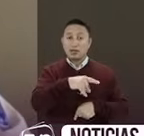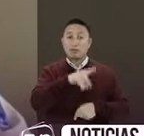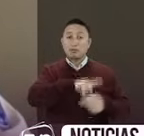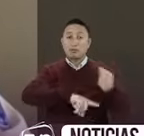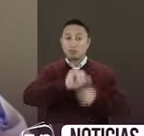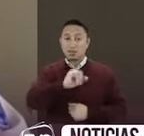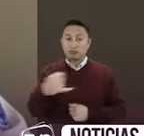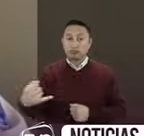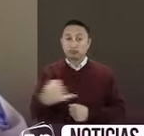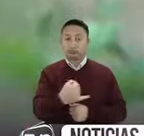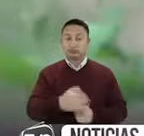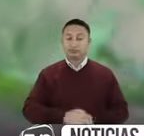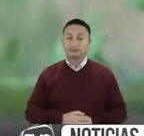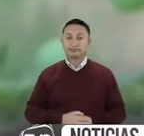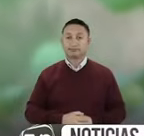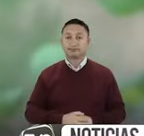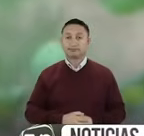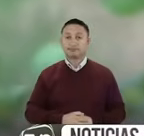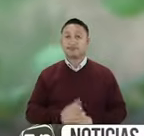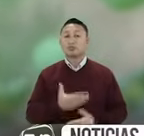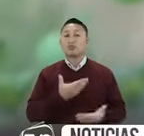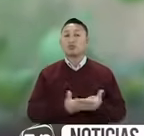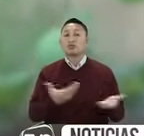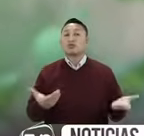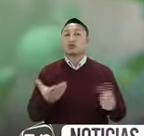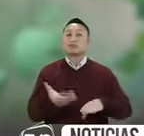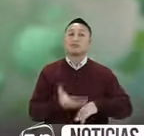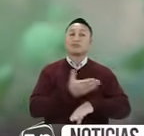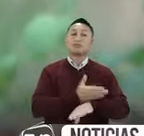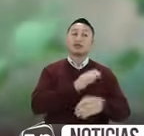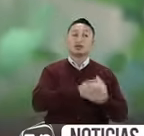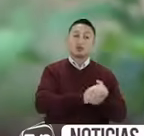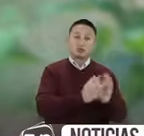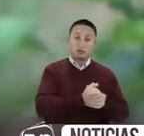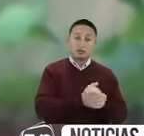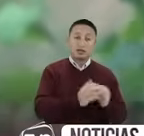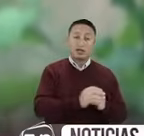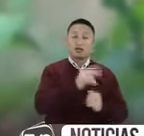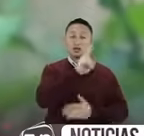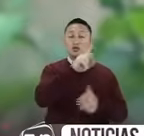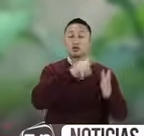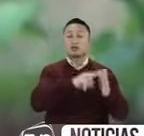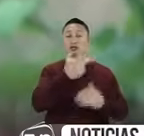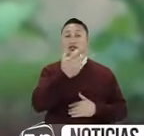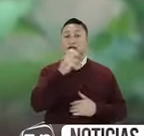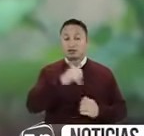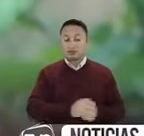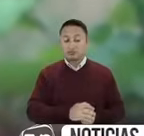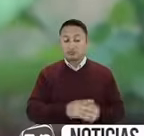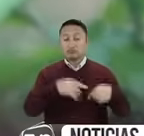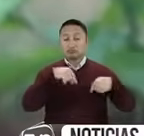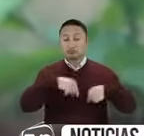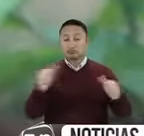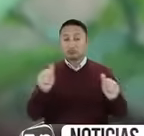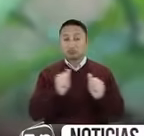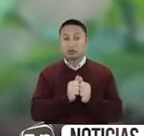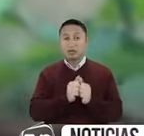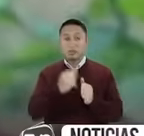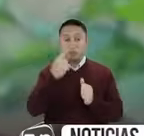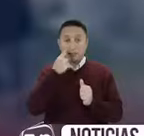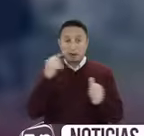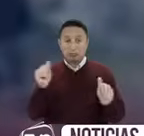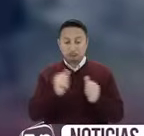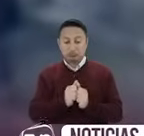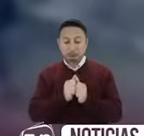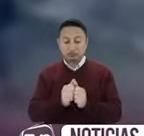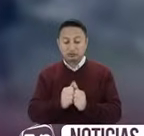de edad. Los hechos habrían ocurrido en noviembre de 2013. El pequeño habría decidido pasar unos días con el progenitor, pues sus padres,